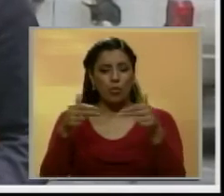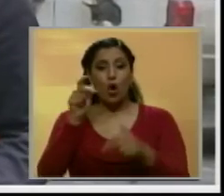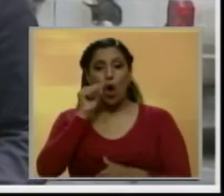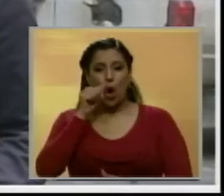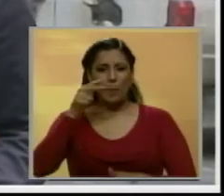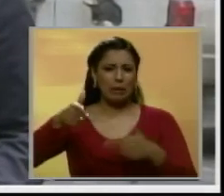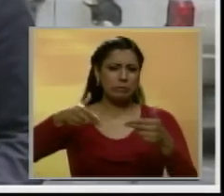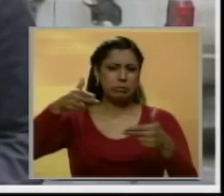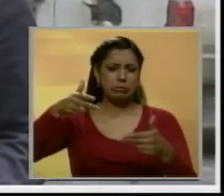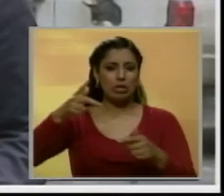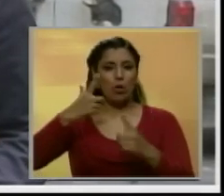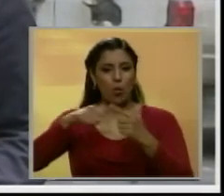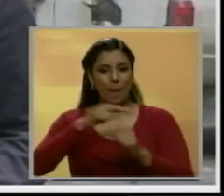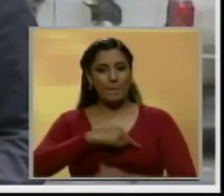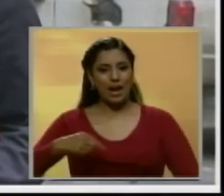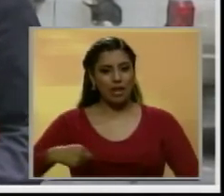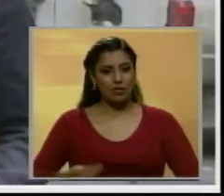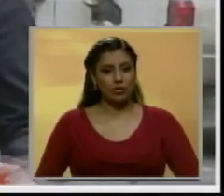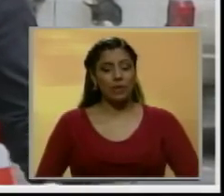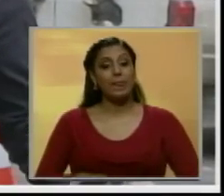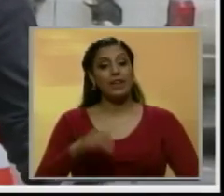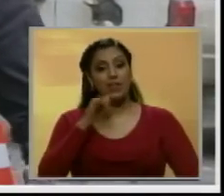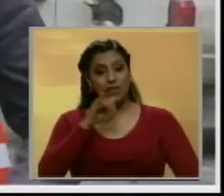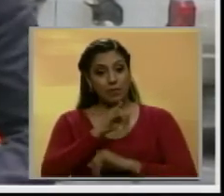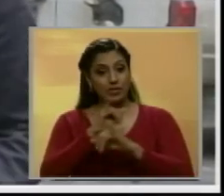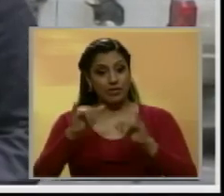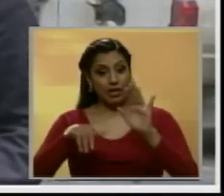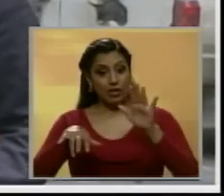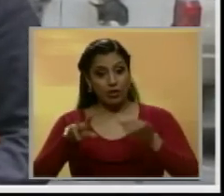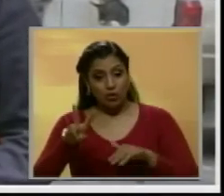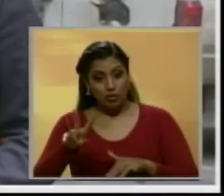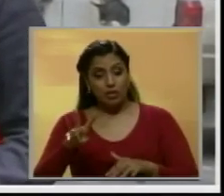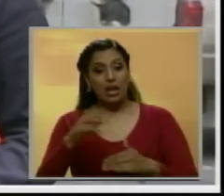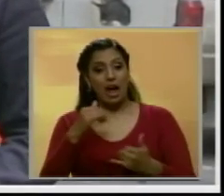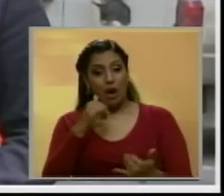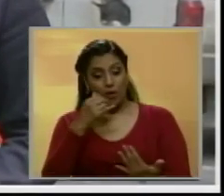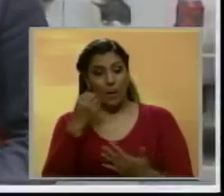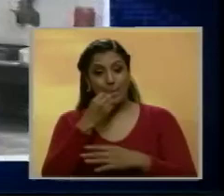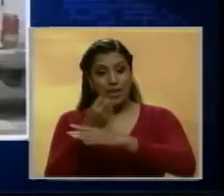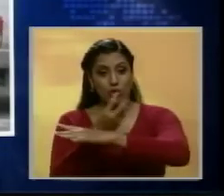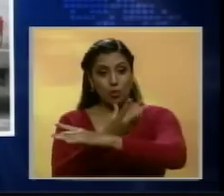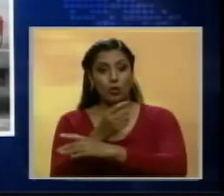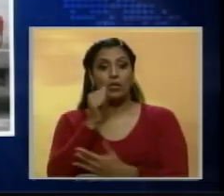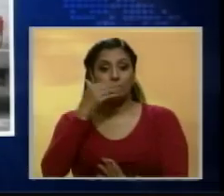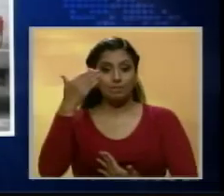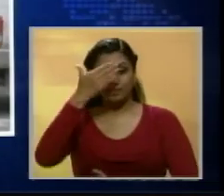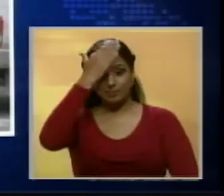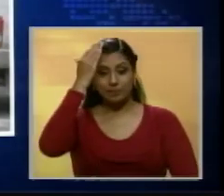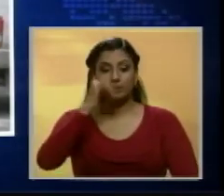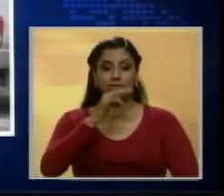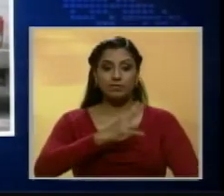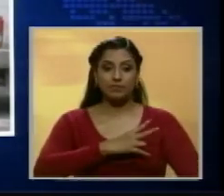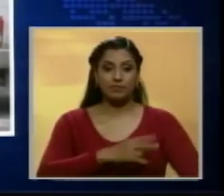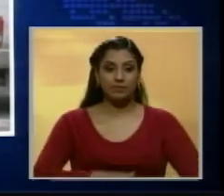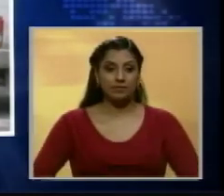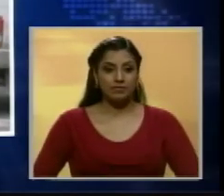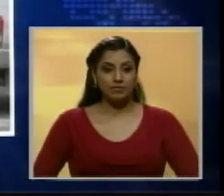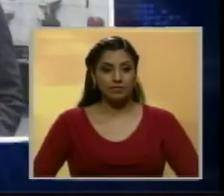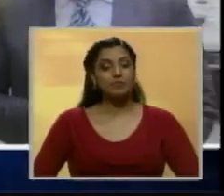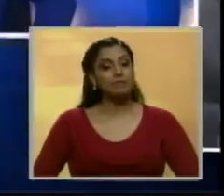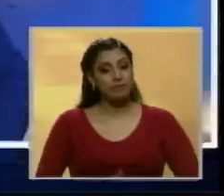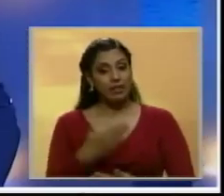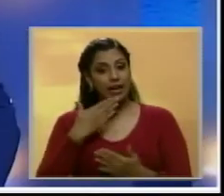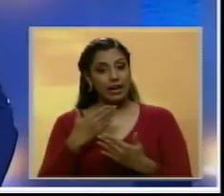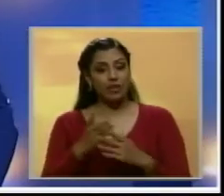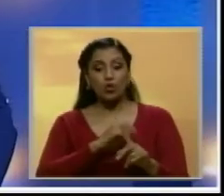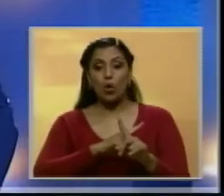hombres armados de esta zona. Es la información que tenemos a esta hora desde la morgue de Bellomonte. Euclides Sotillo, Noticiero Venevisión.